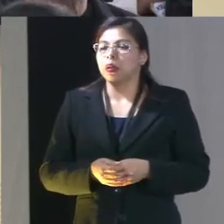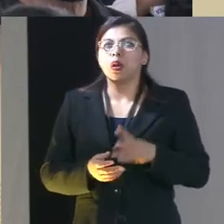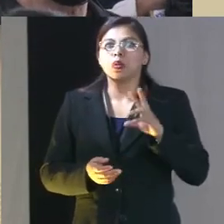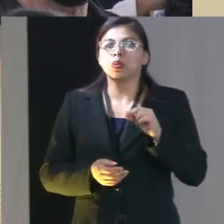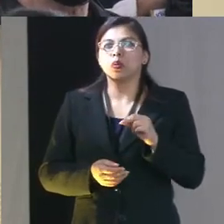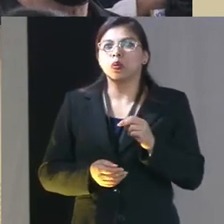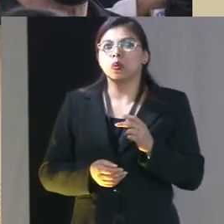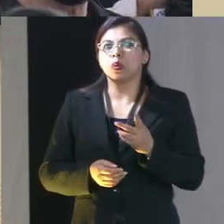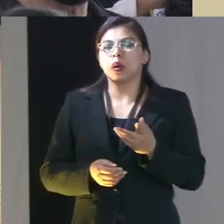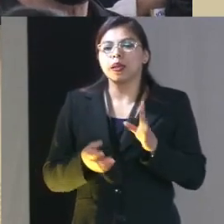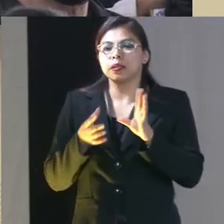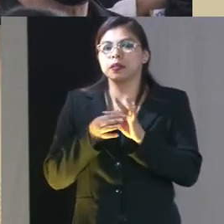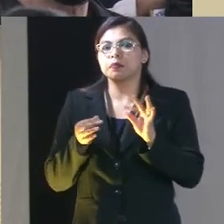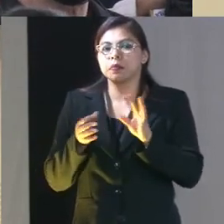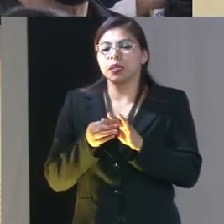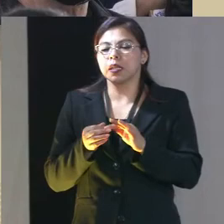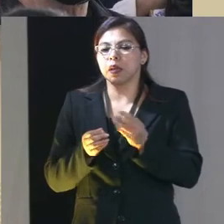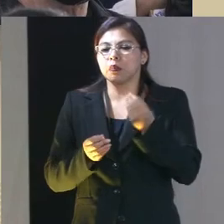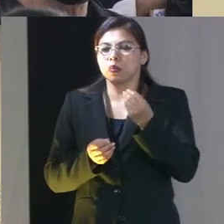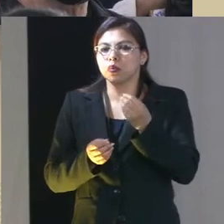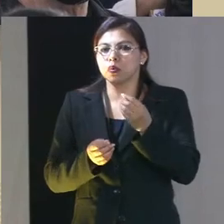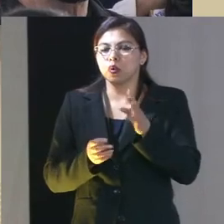se habla mucho del encuentro